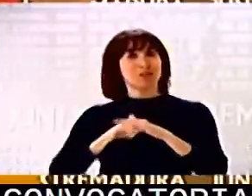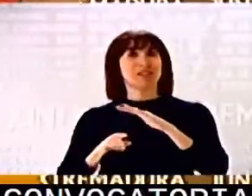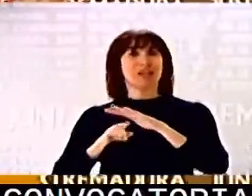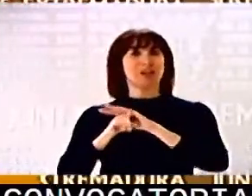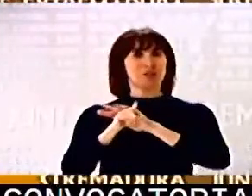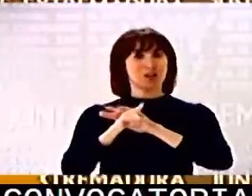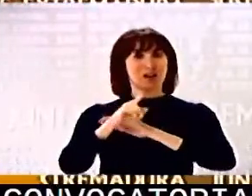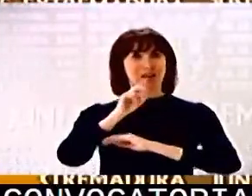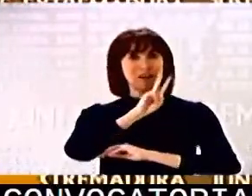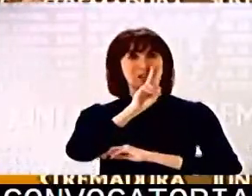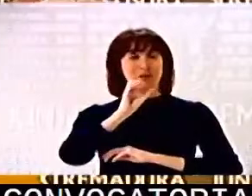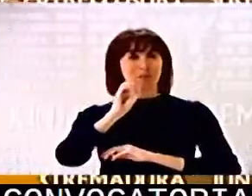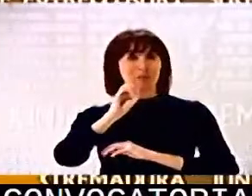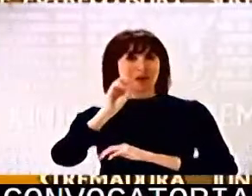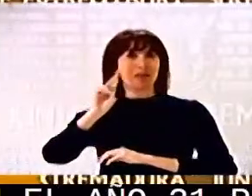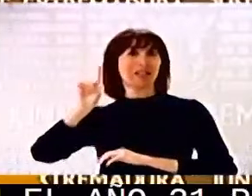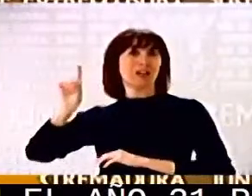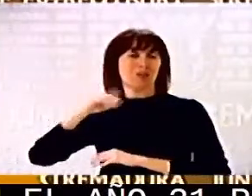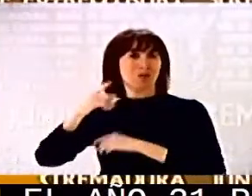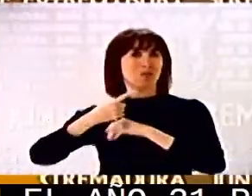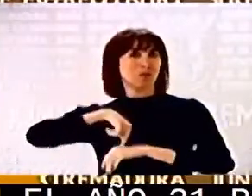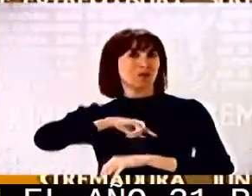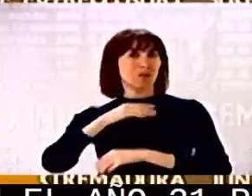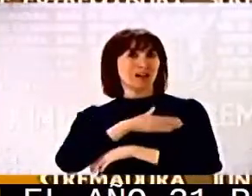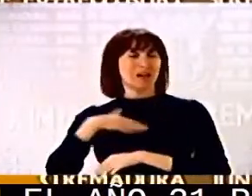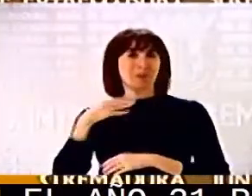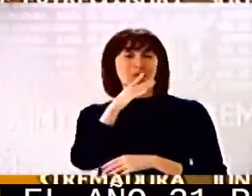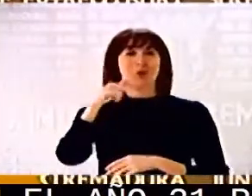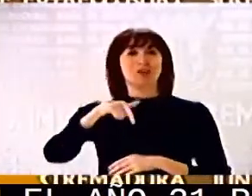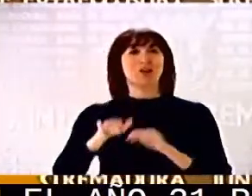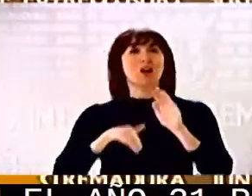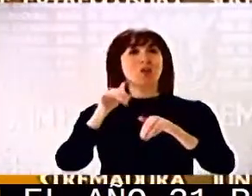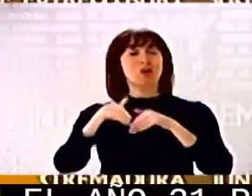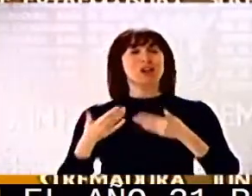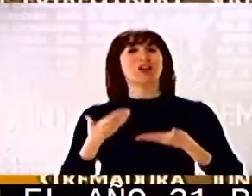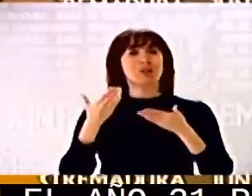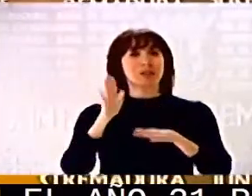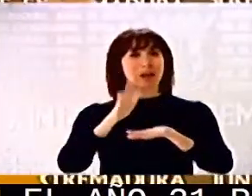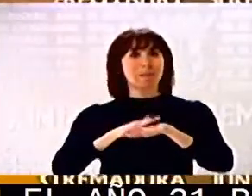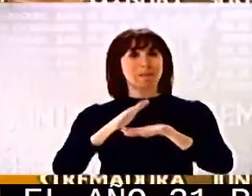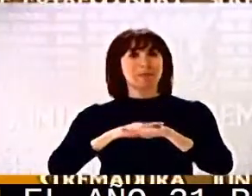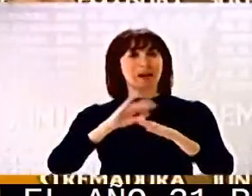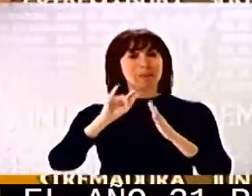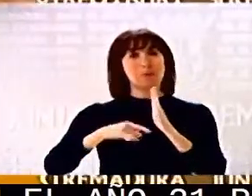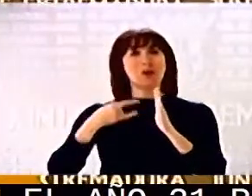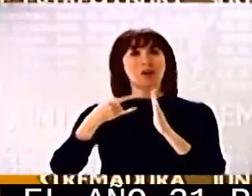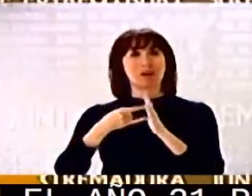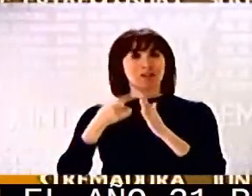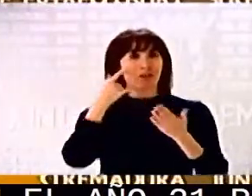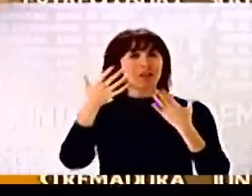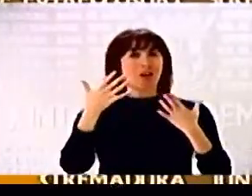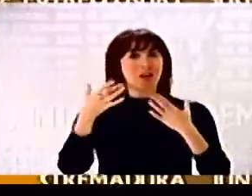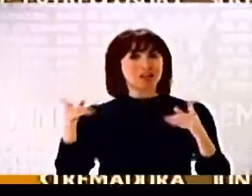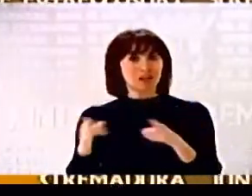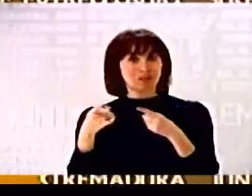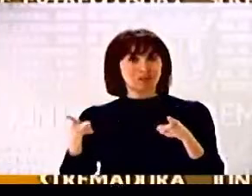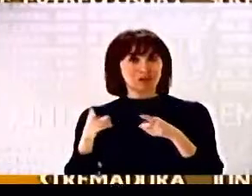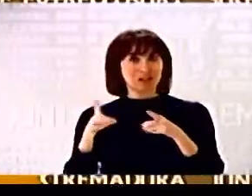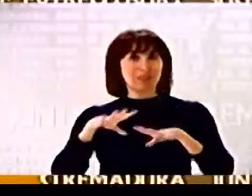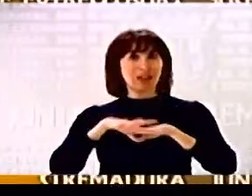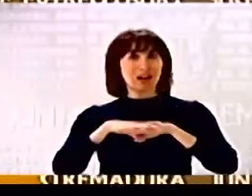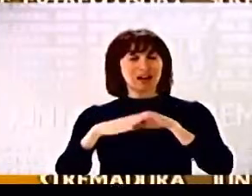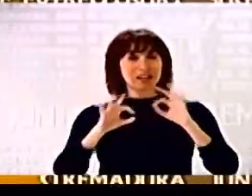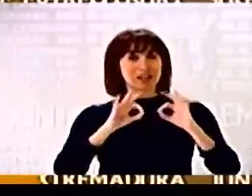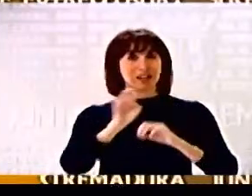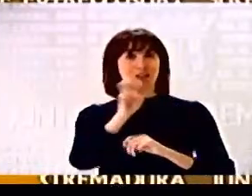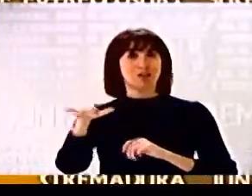en el año 21. Por eso también traemos hoy la convocatoria de ayudas para la programación de las artes escénicas y la música de la red de teatro y